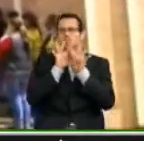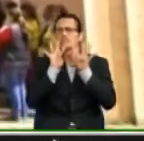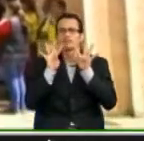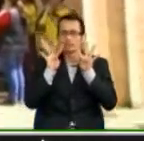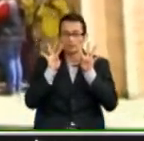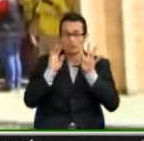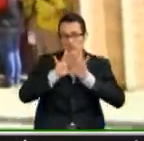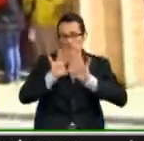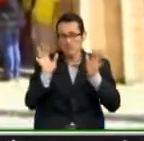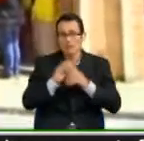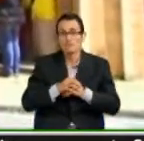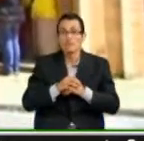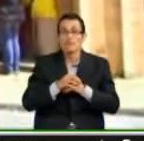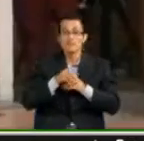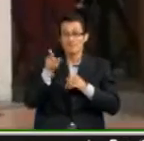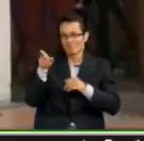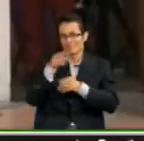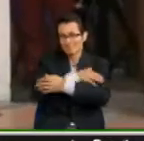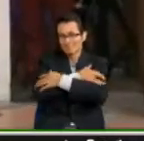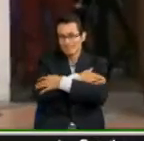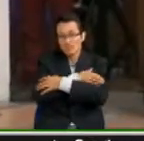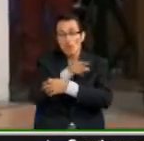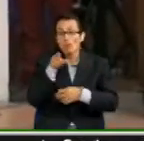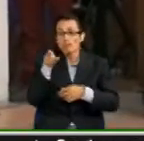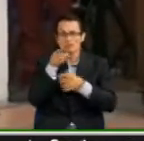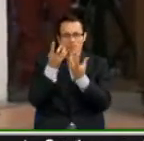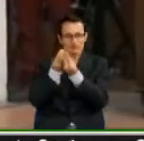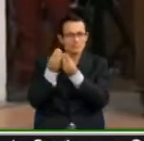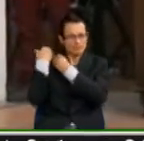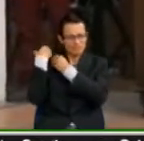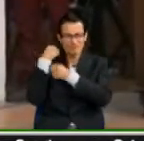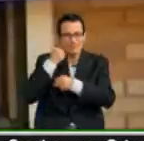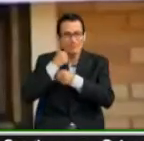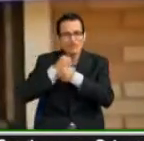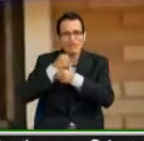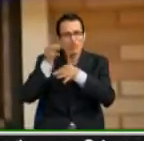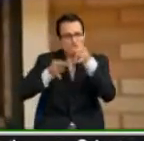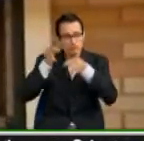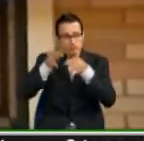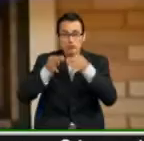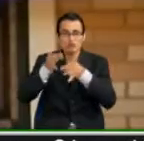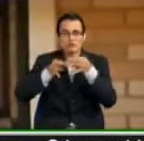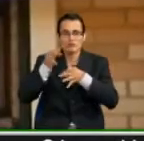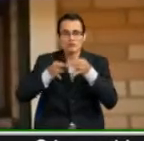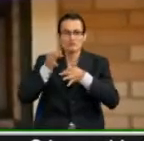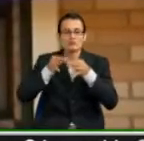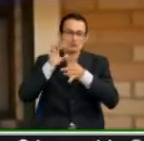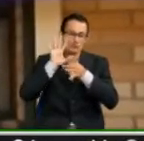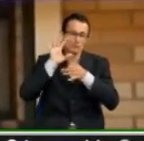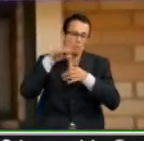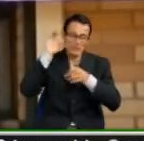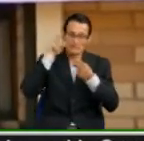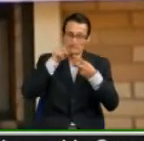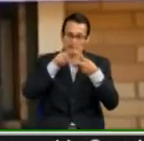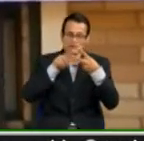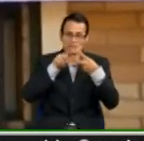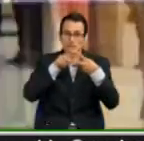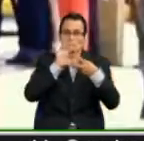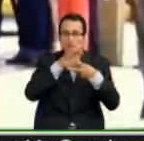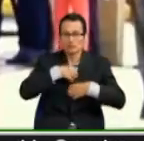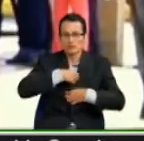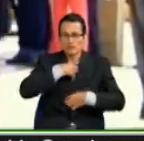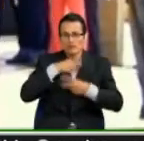Pamplona, en el que participaron los trabajadores de la rama judicial, especialmente de los juzgados civil y de familia. Ellos rechazan la